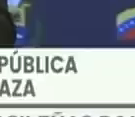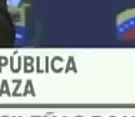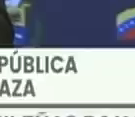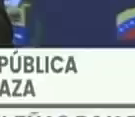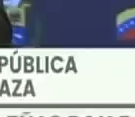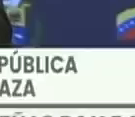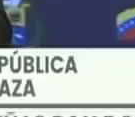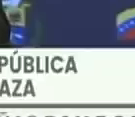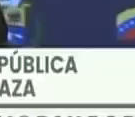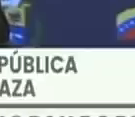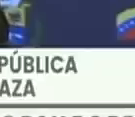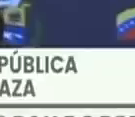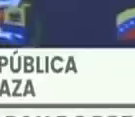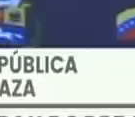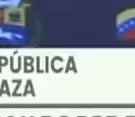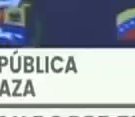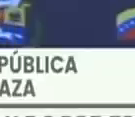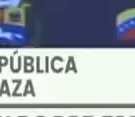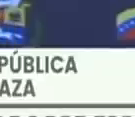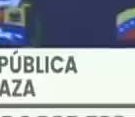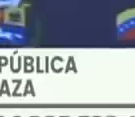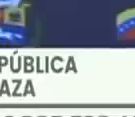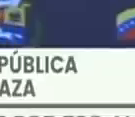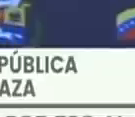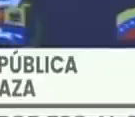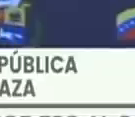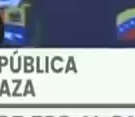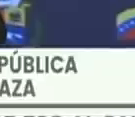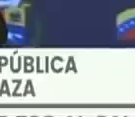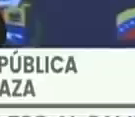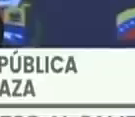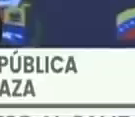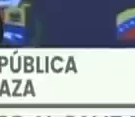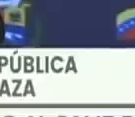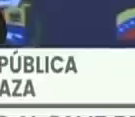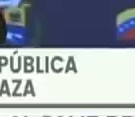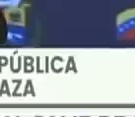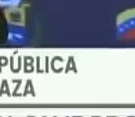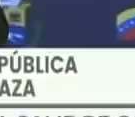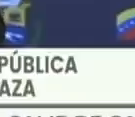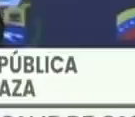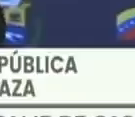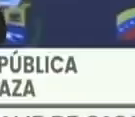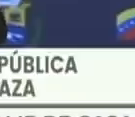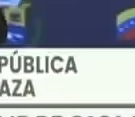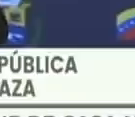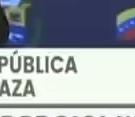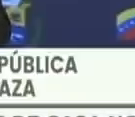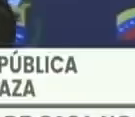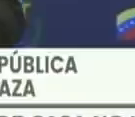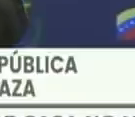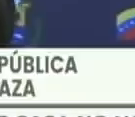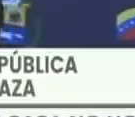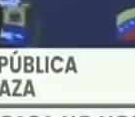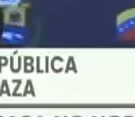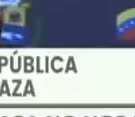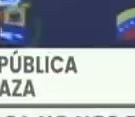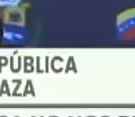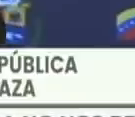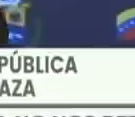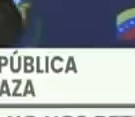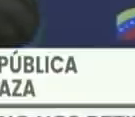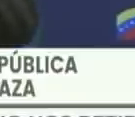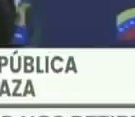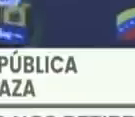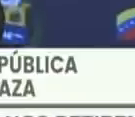corresponde, en Venezuela desde hace 70 años, enfrentar las secuelas, el